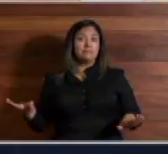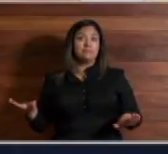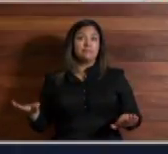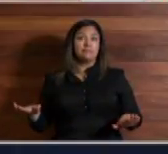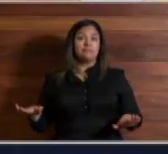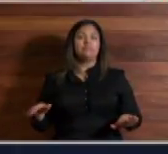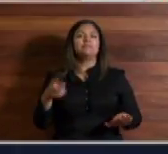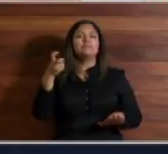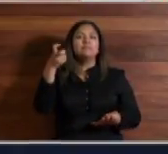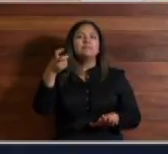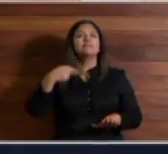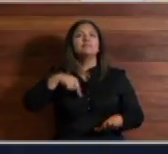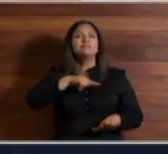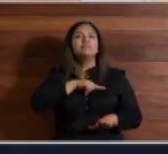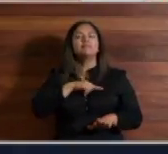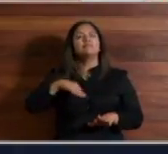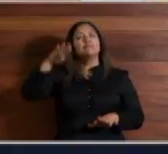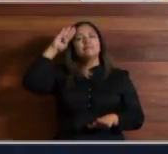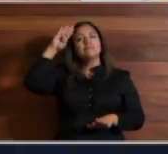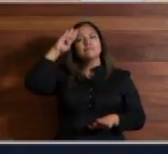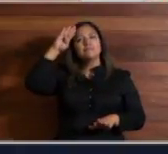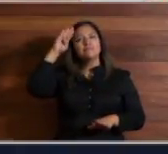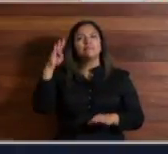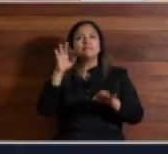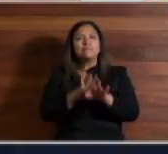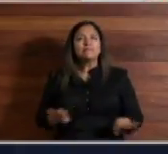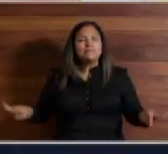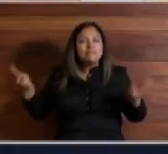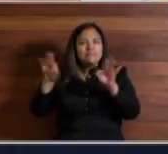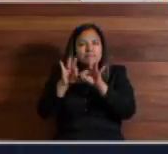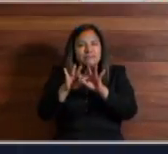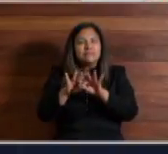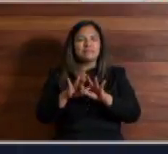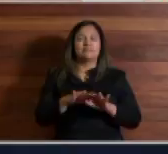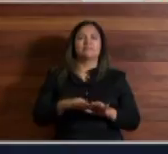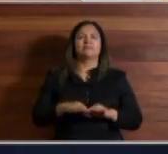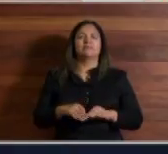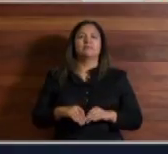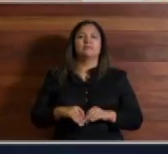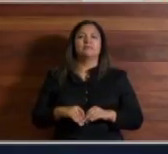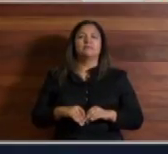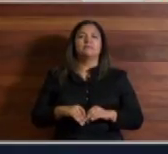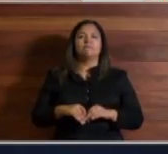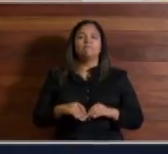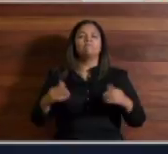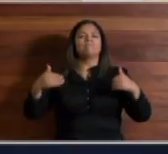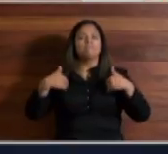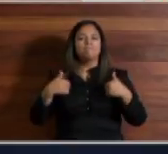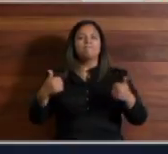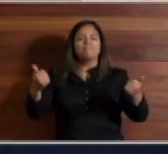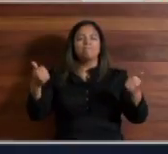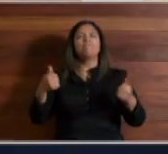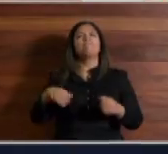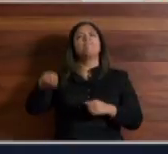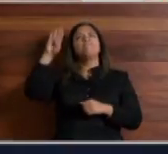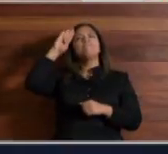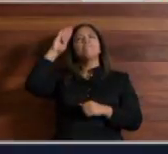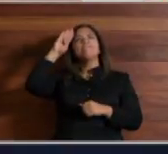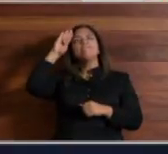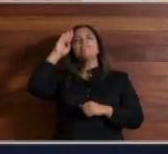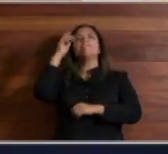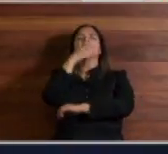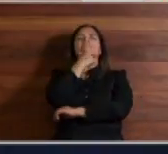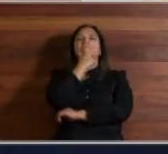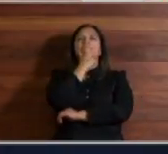En ese sentido, es importante reconocer esta gran paradoja de